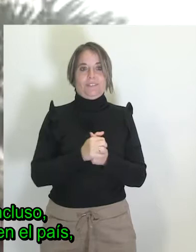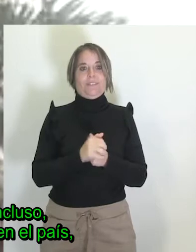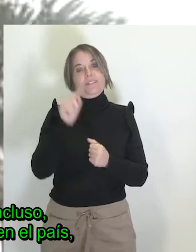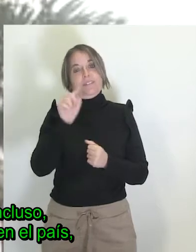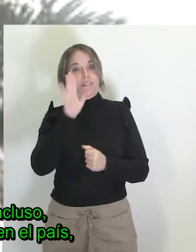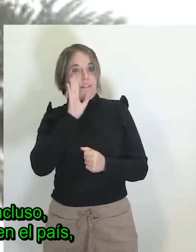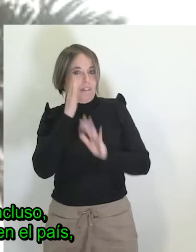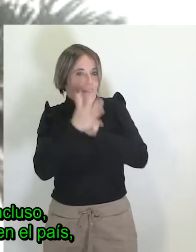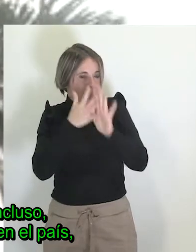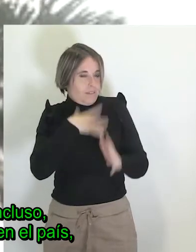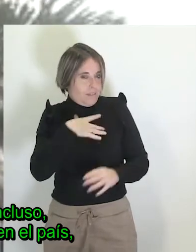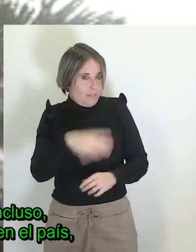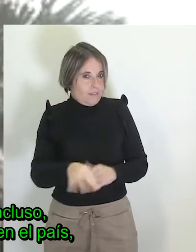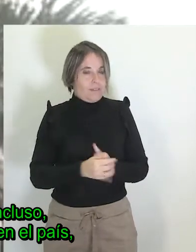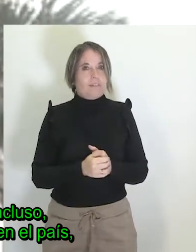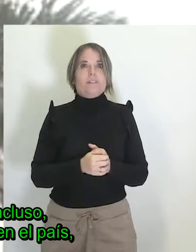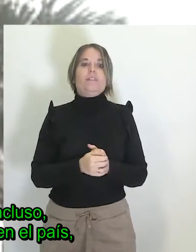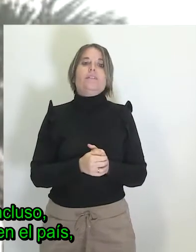lo que podríamos comentar incluso,